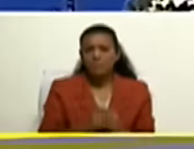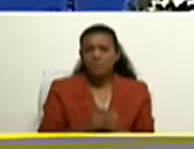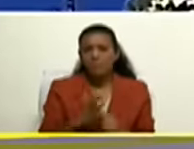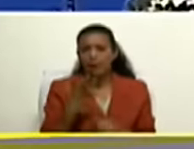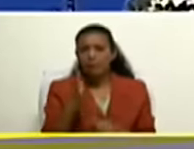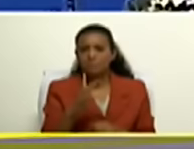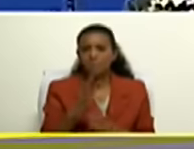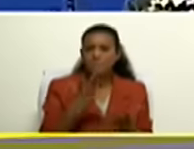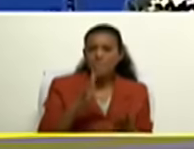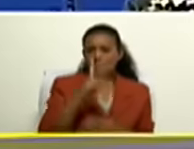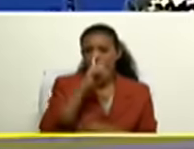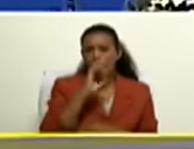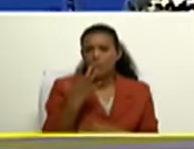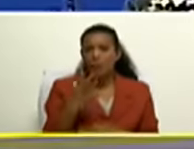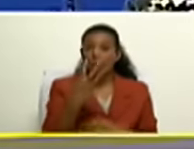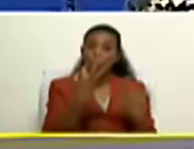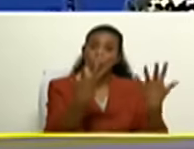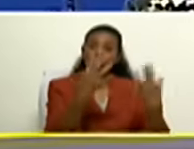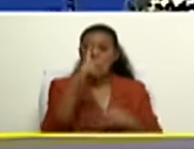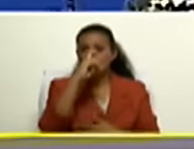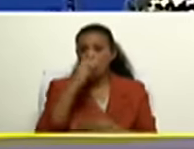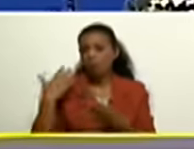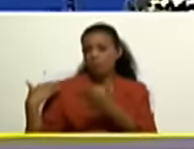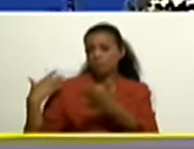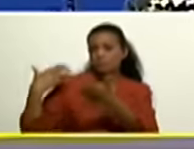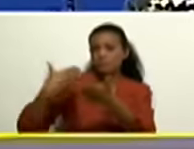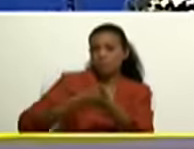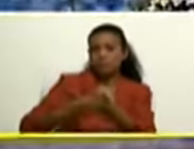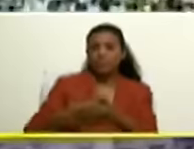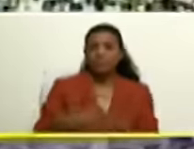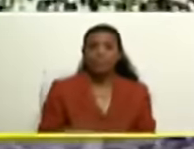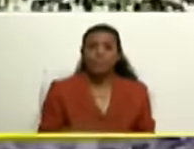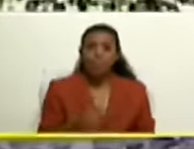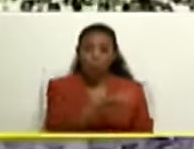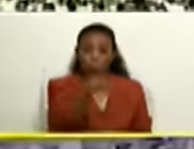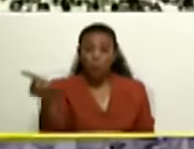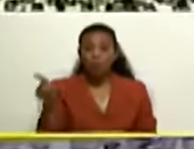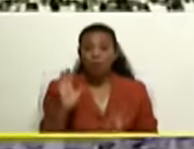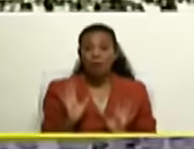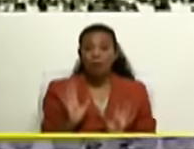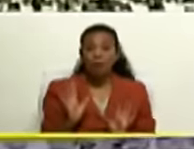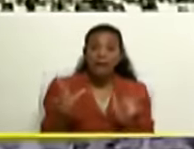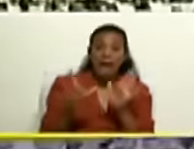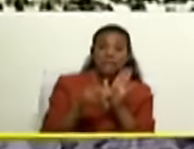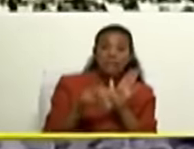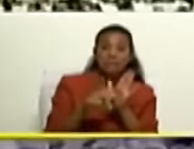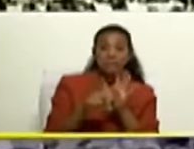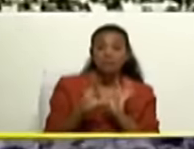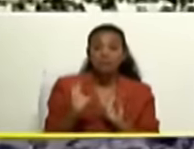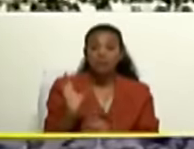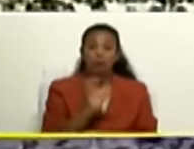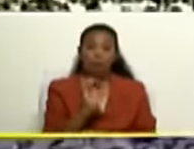ya 8 años. Muchos de ustedes estaban en el liceo